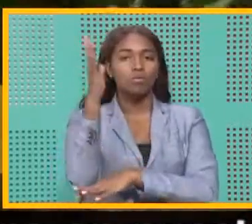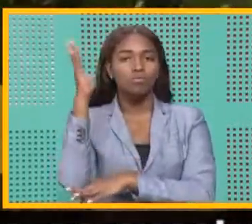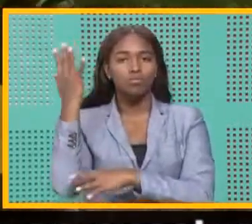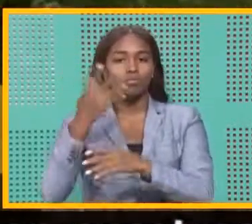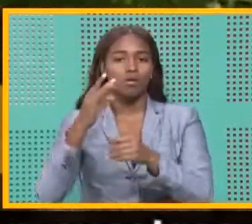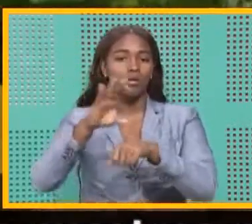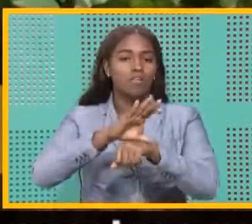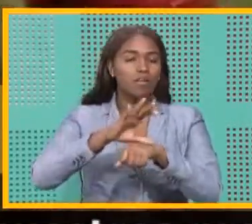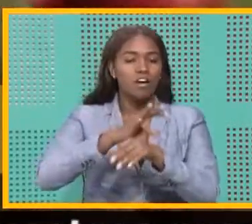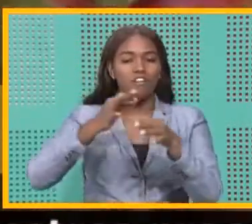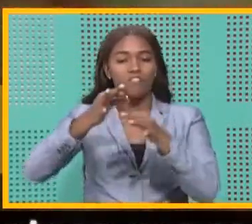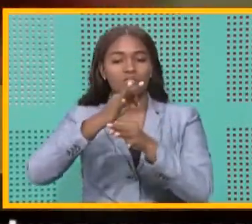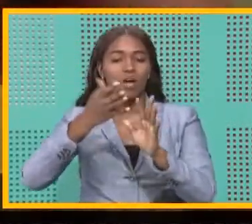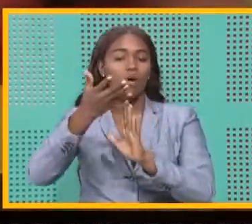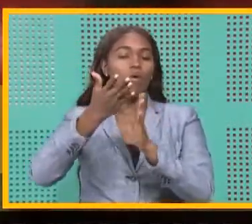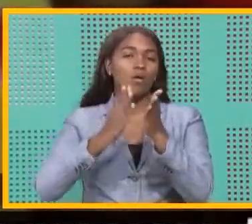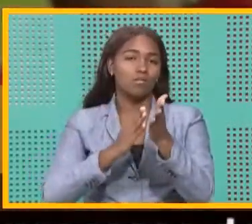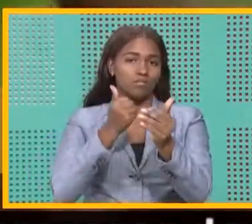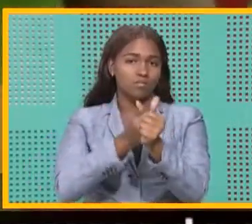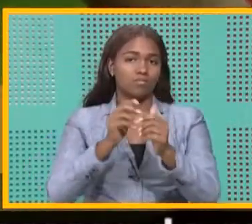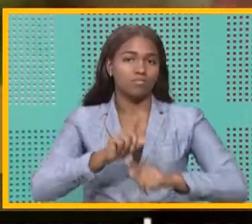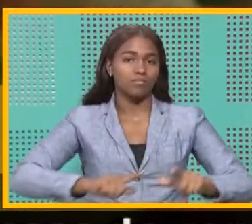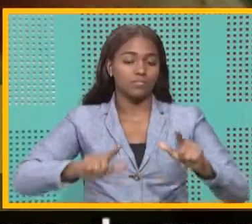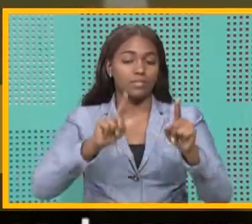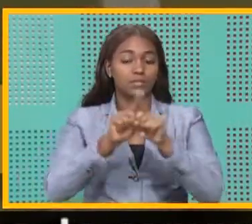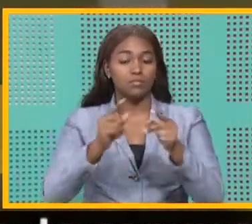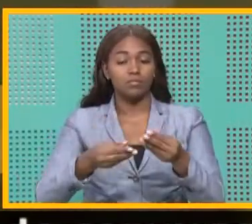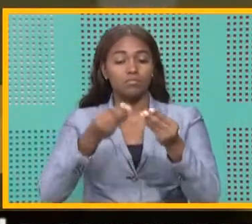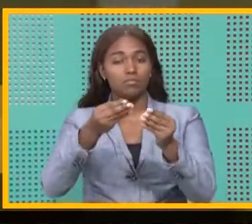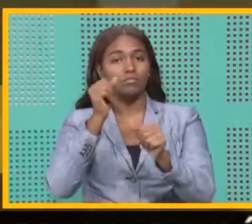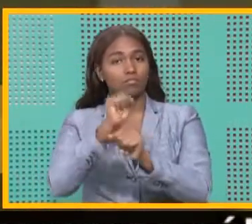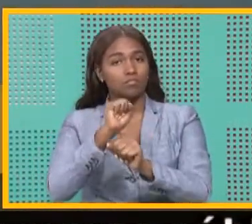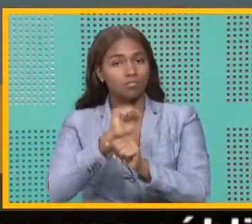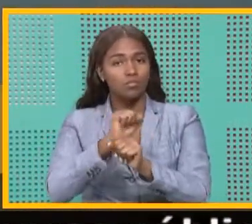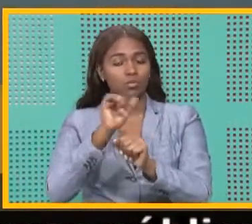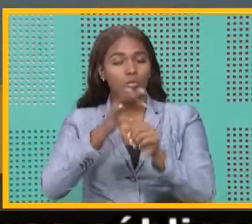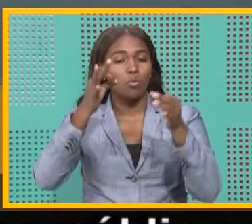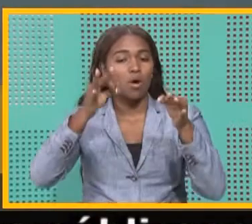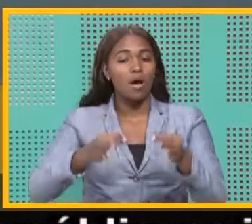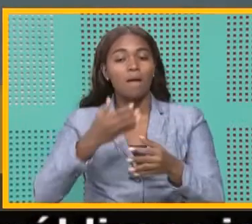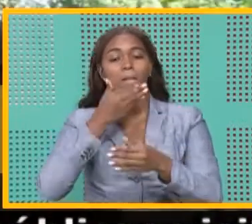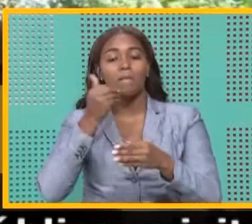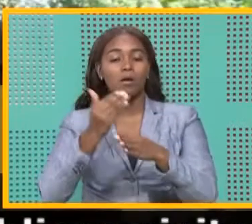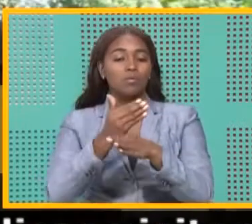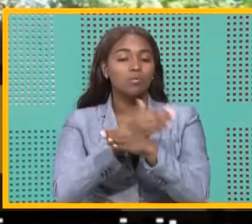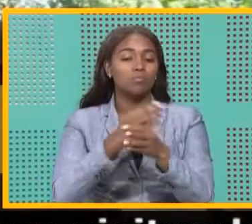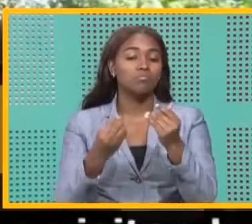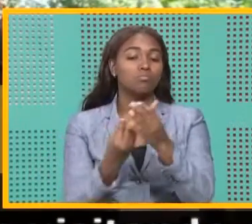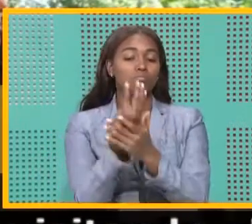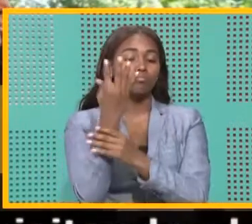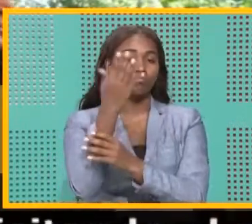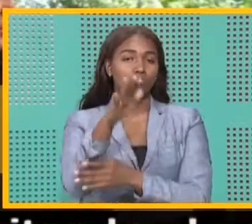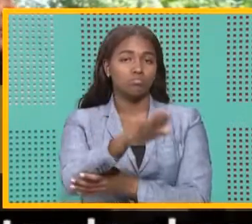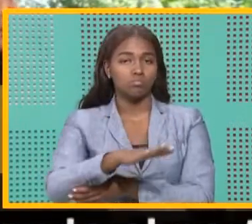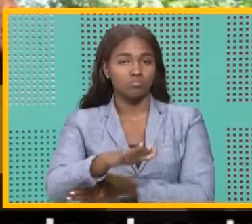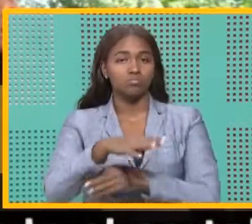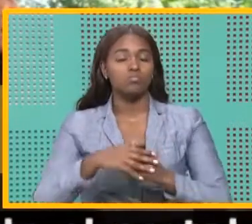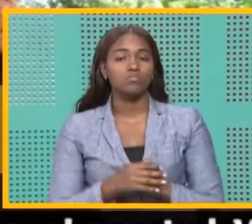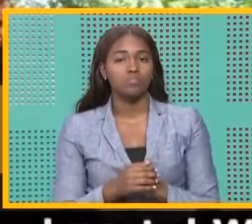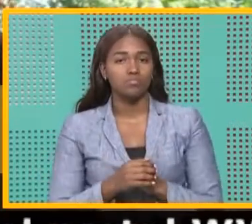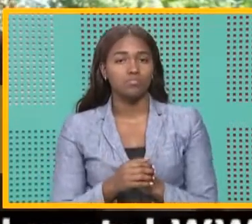zona. Además, generar fuentes de empleo y tecnificar y mejorar la producción agropecuaria. En la visita